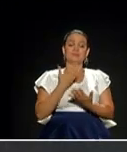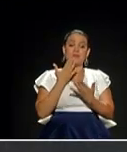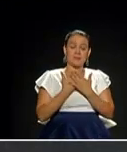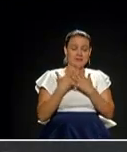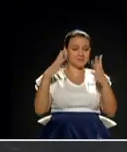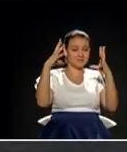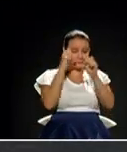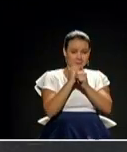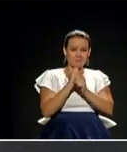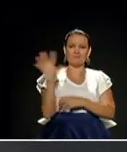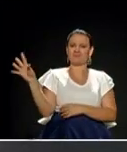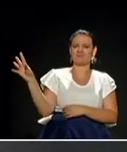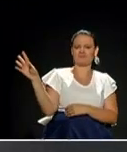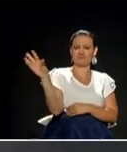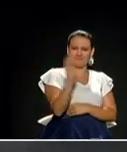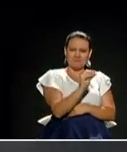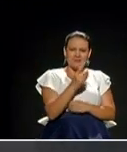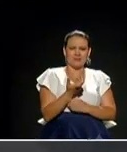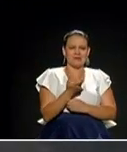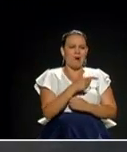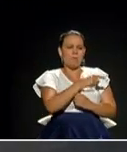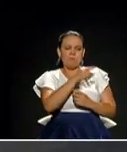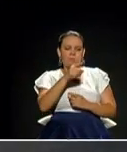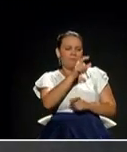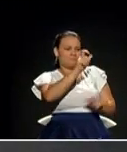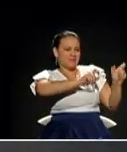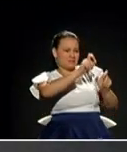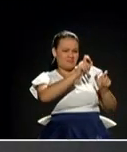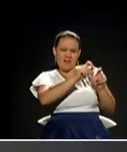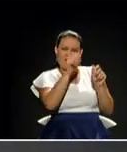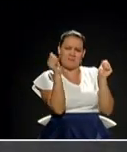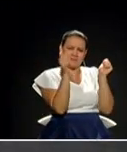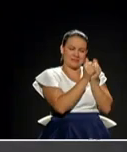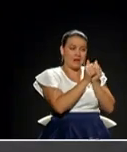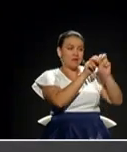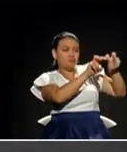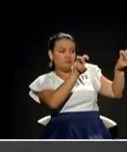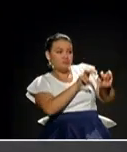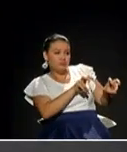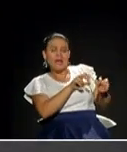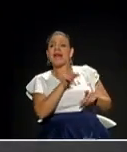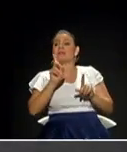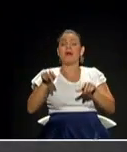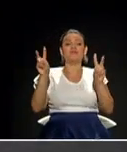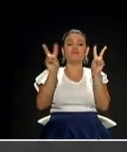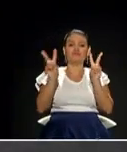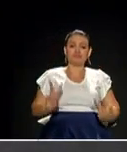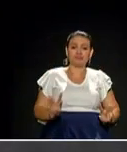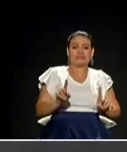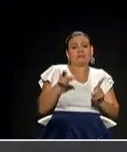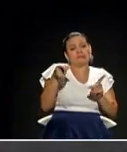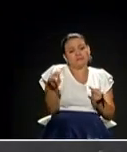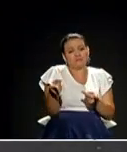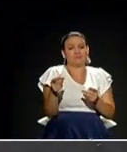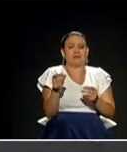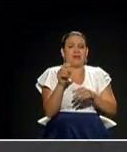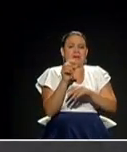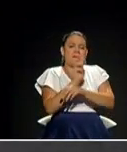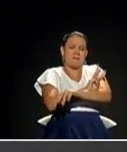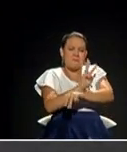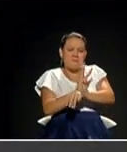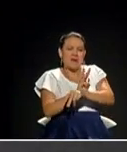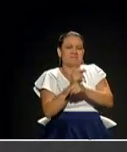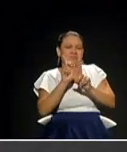para todos para todas para las personas que están acá tercer para los televidentes que nos siguen por las distintas plataformas yo soy víctor correa